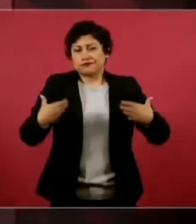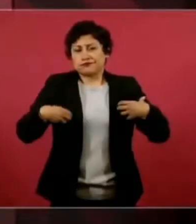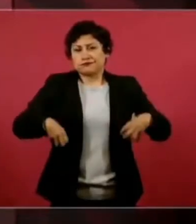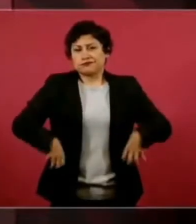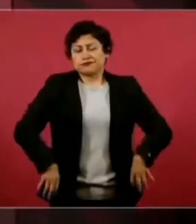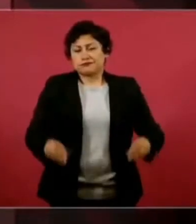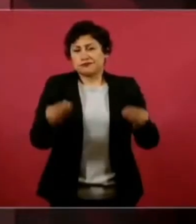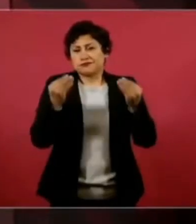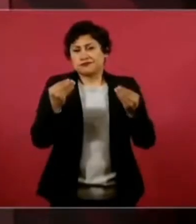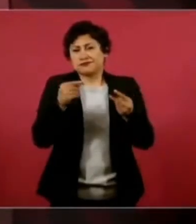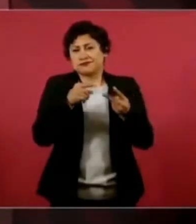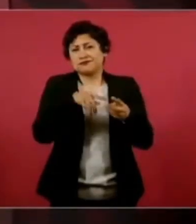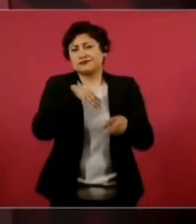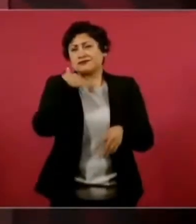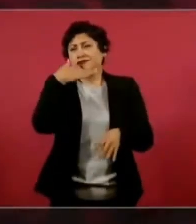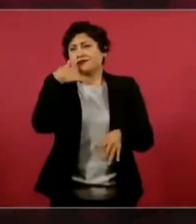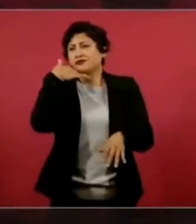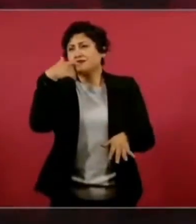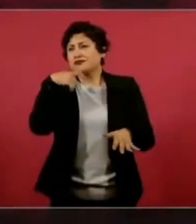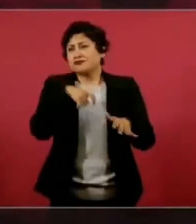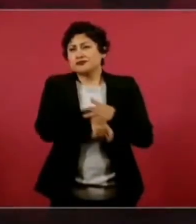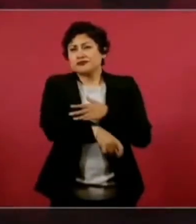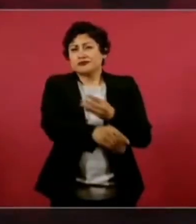Su Dios es el dinero.